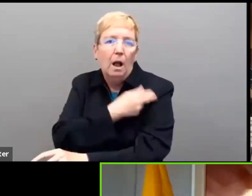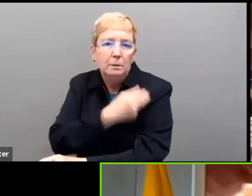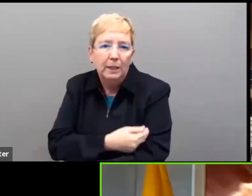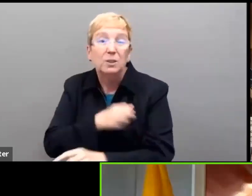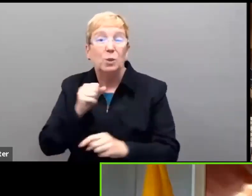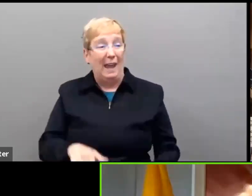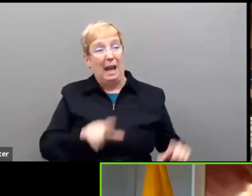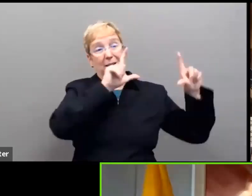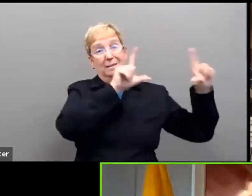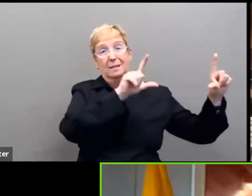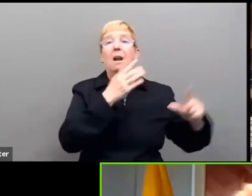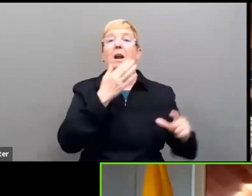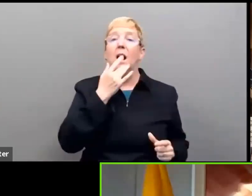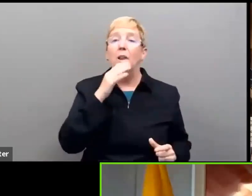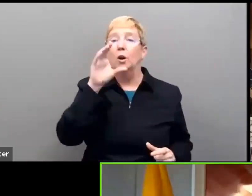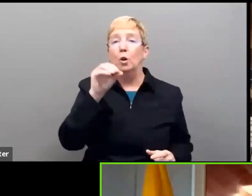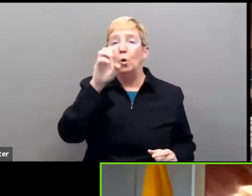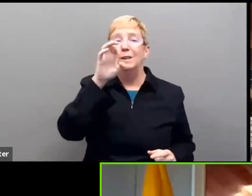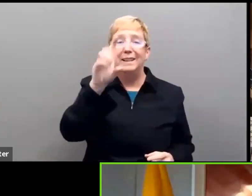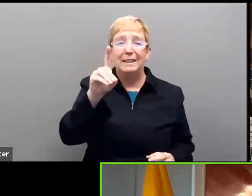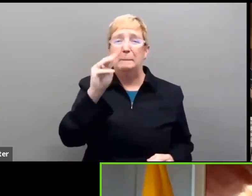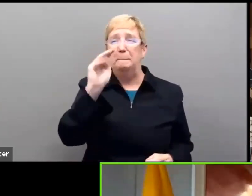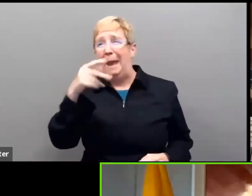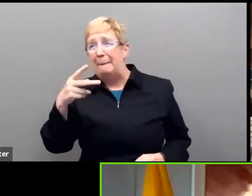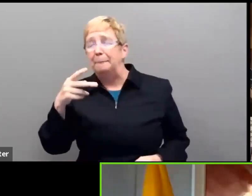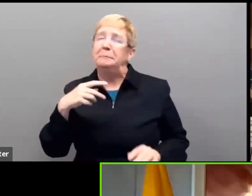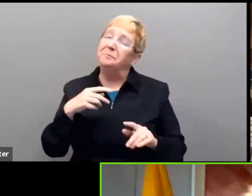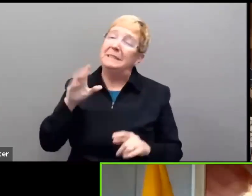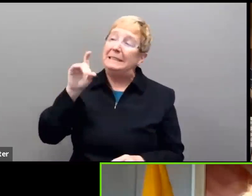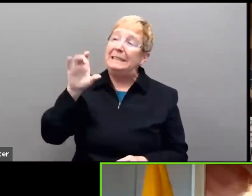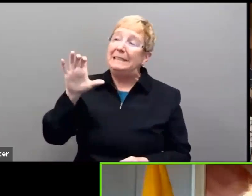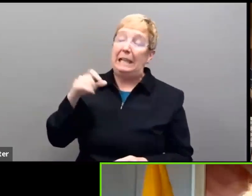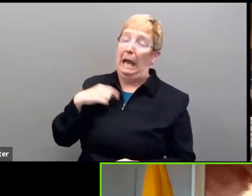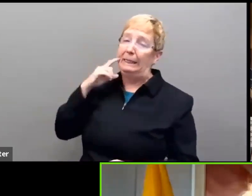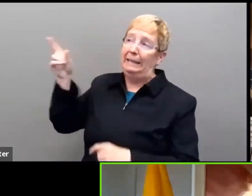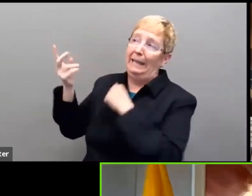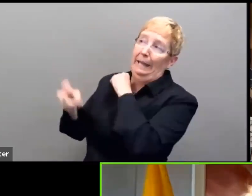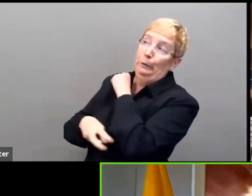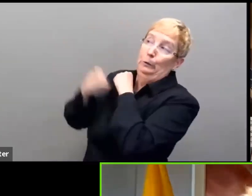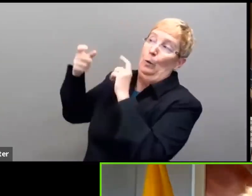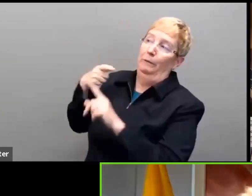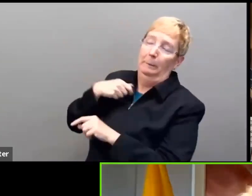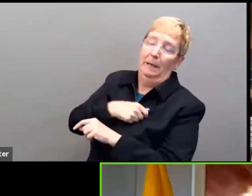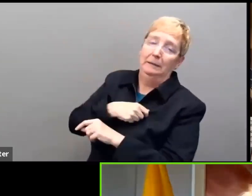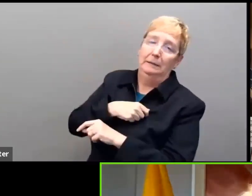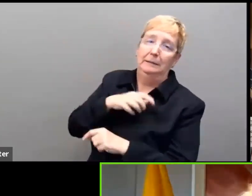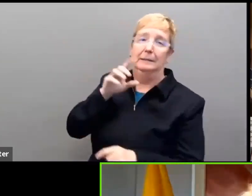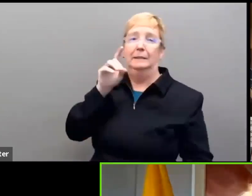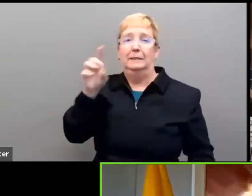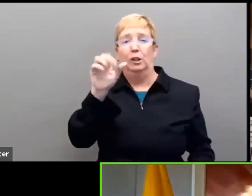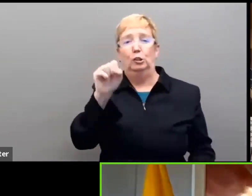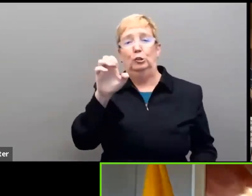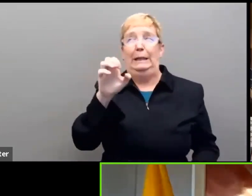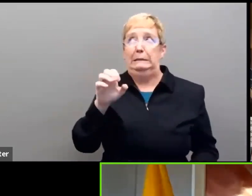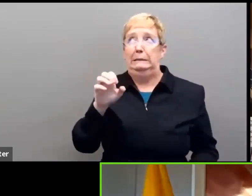a la tasa de propagación y cuál va a ser el impacto sobre los hospitales. Entonces es ahí donde el código de colores